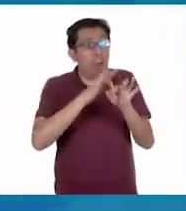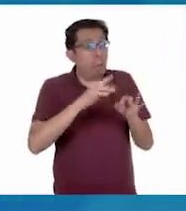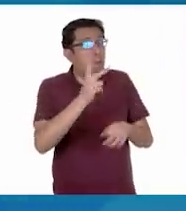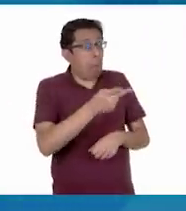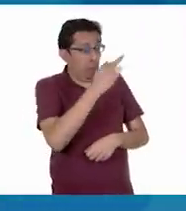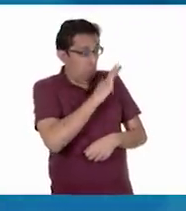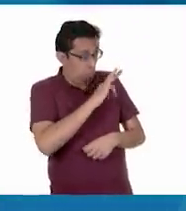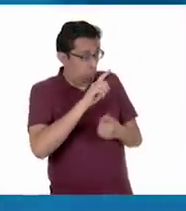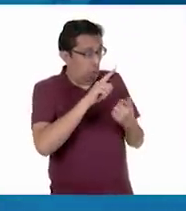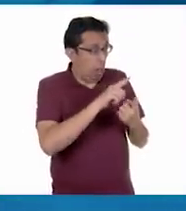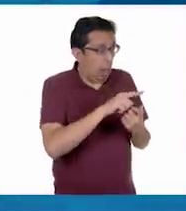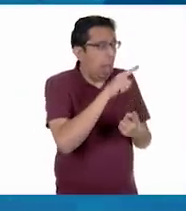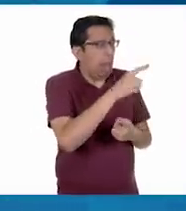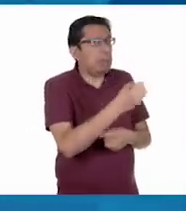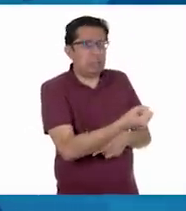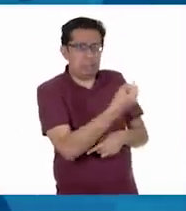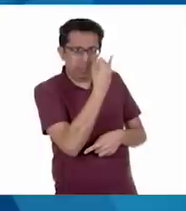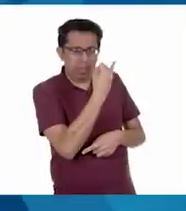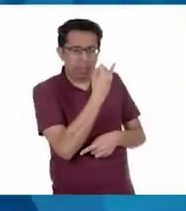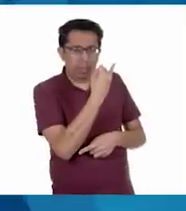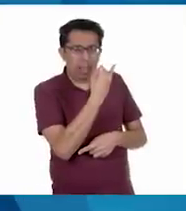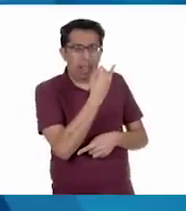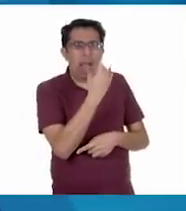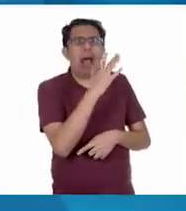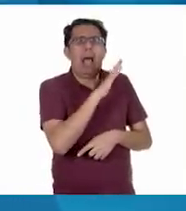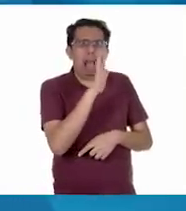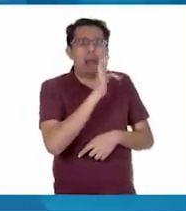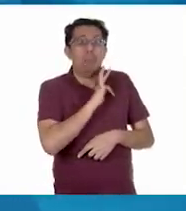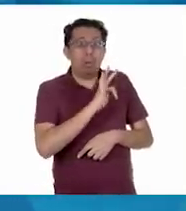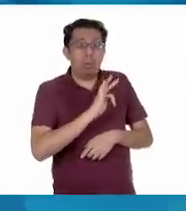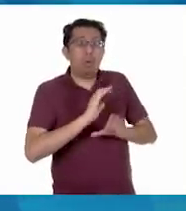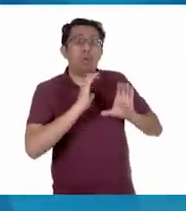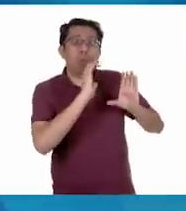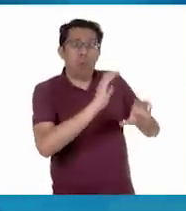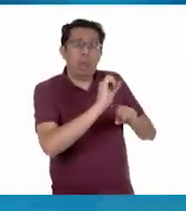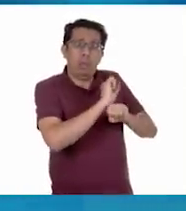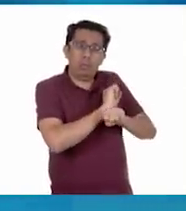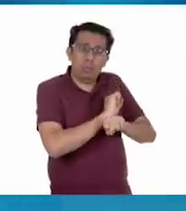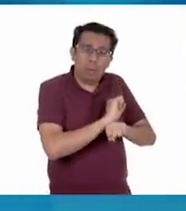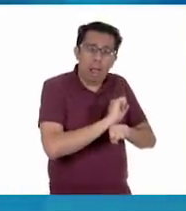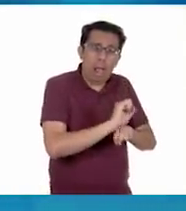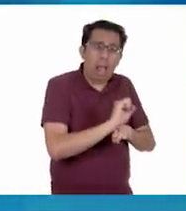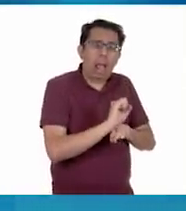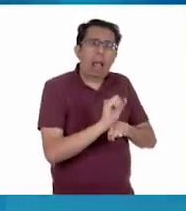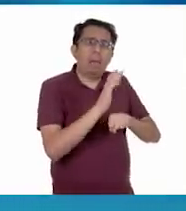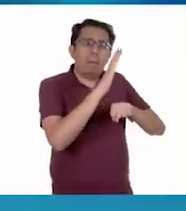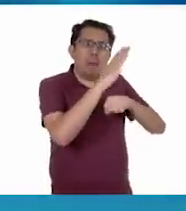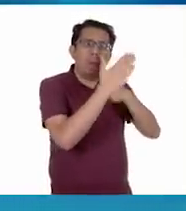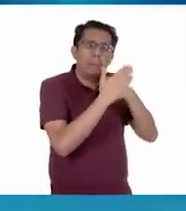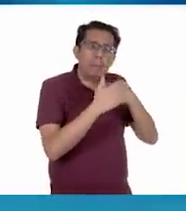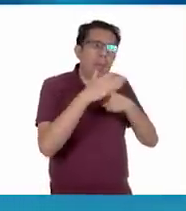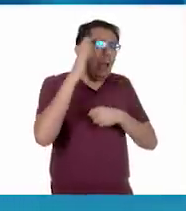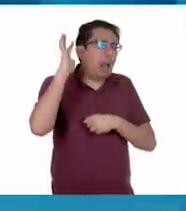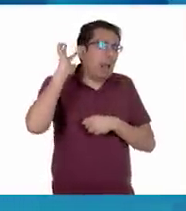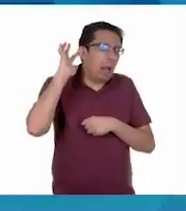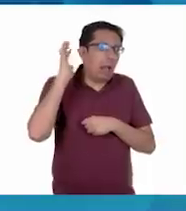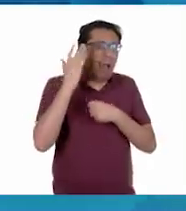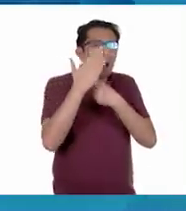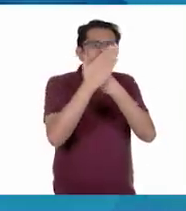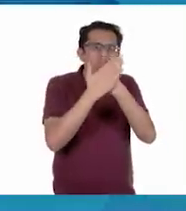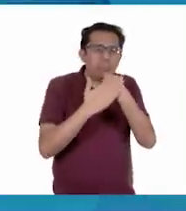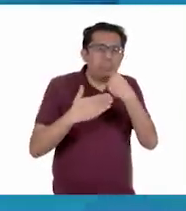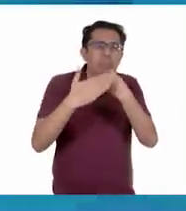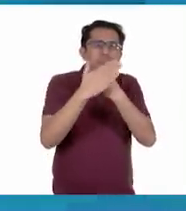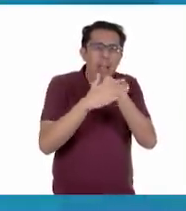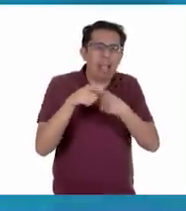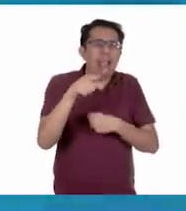nos dice que sí, que no es un perro agresivo, entonces podemos de una manera muy sutil, muy suave, tocar por detrás de las orejas, que es una caricia que a ellos